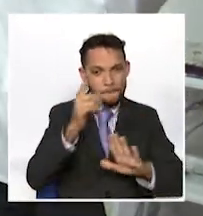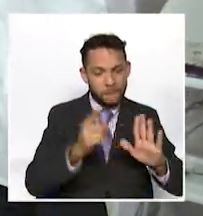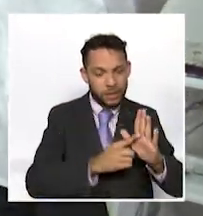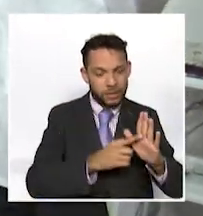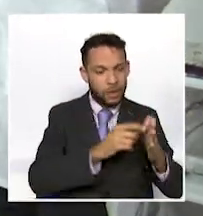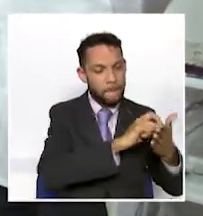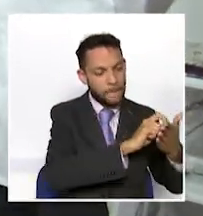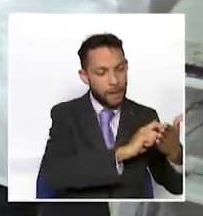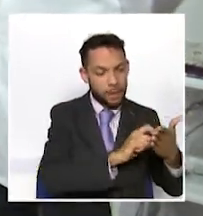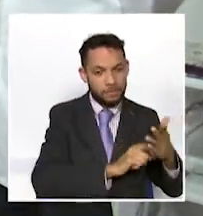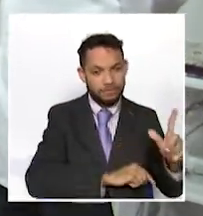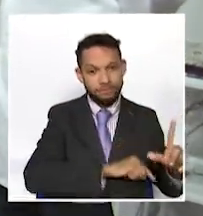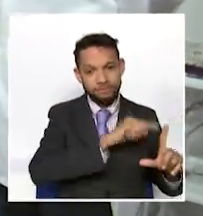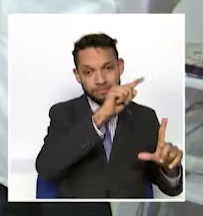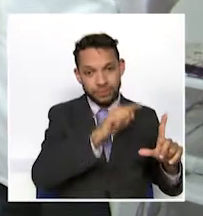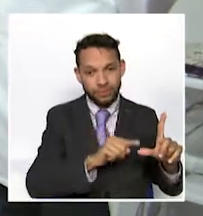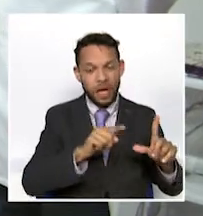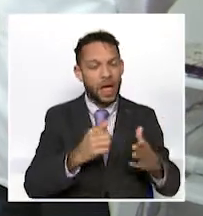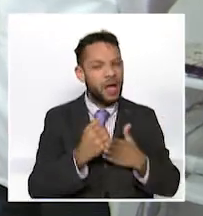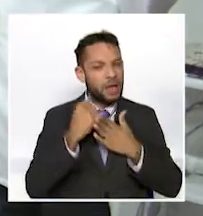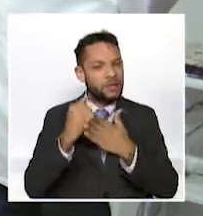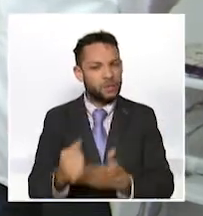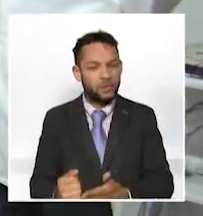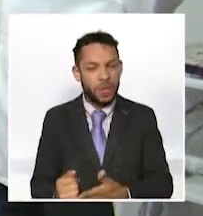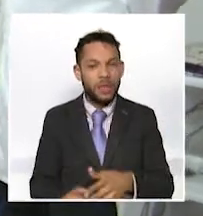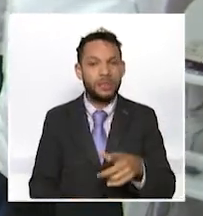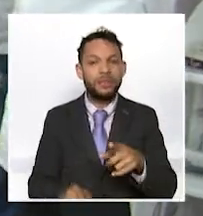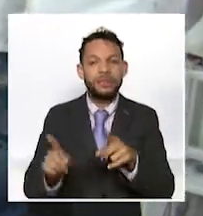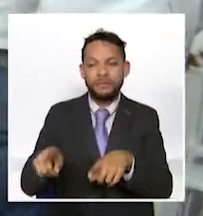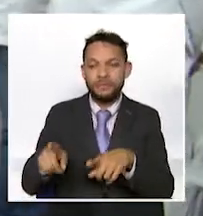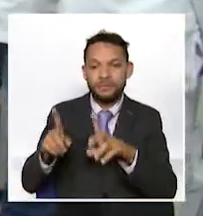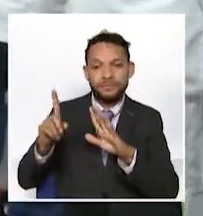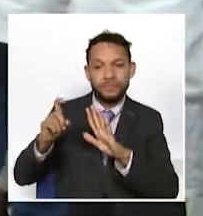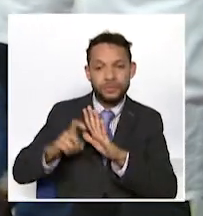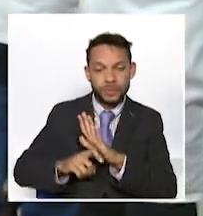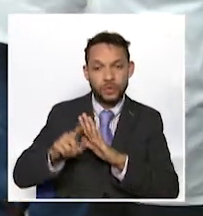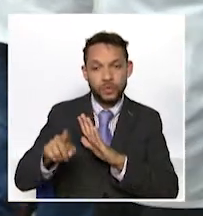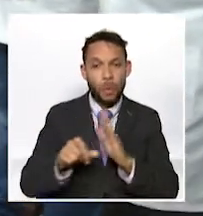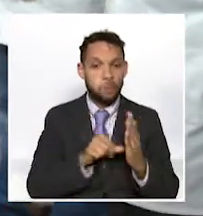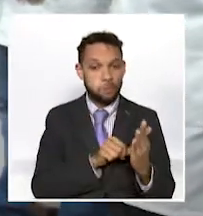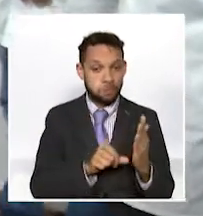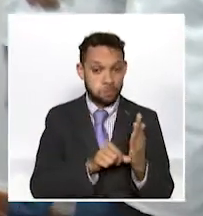pero aquí vamos a entrar a ver un poquito lo que tiene que ver con glúteos,